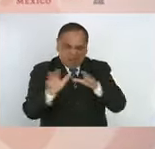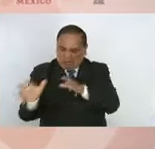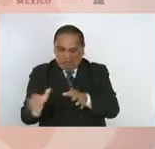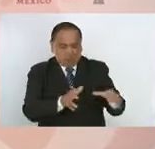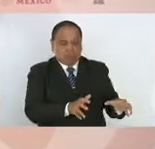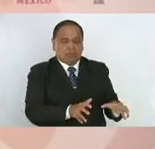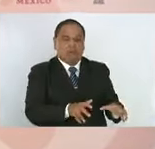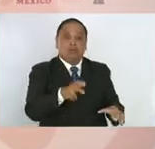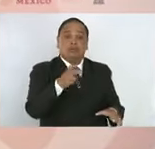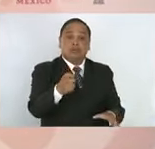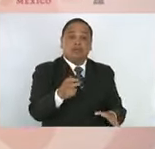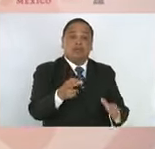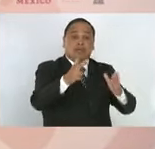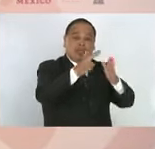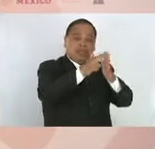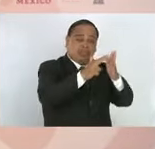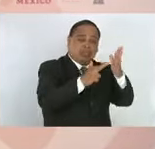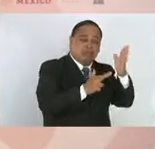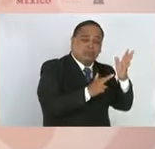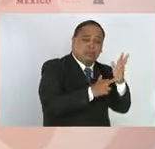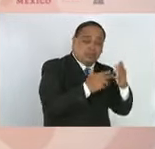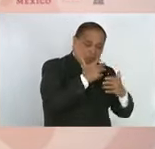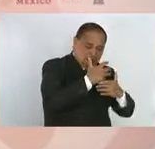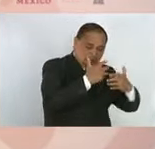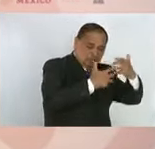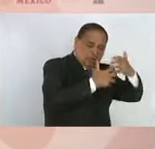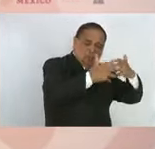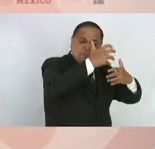Las llamadas reformas estructurales